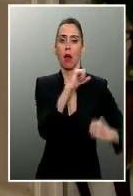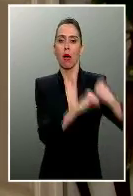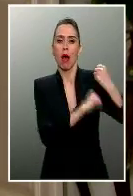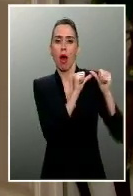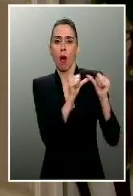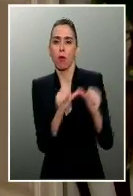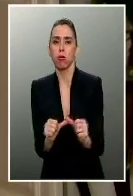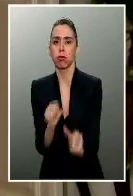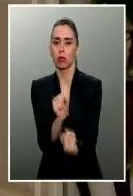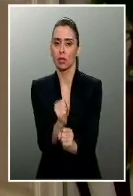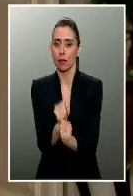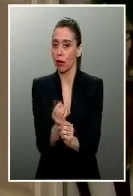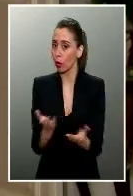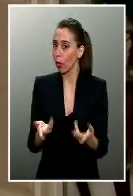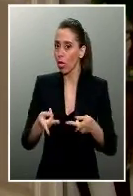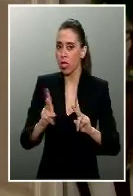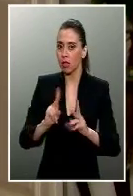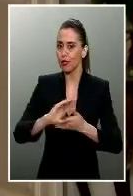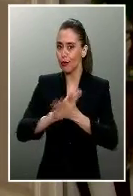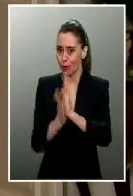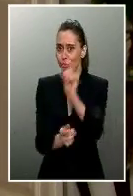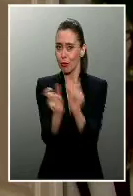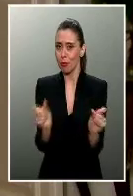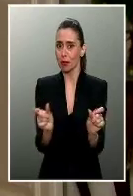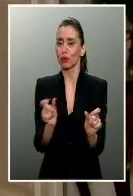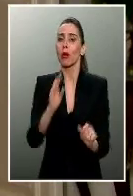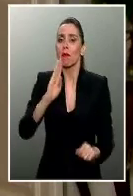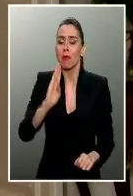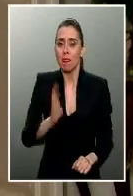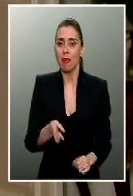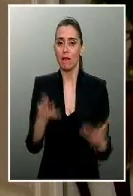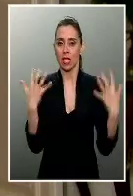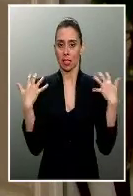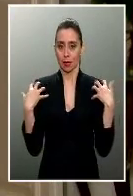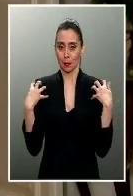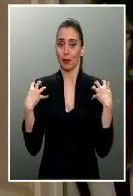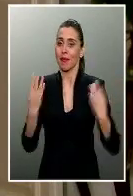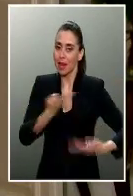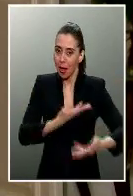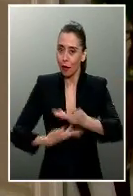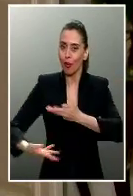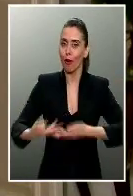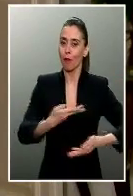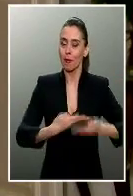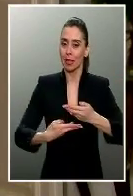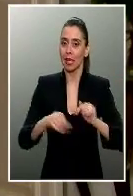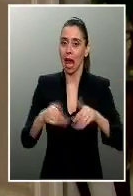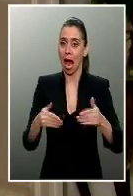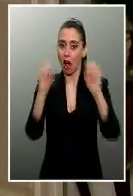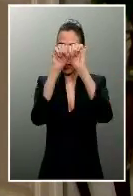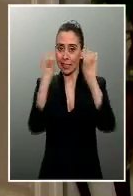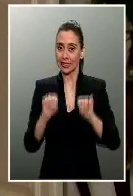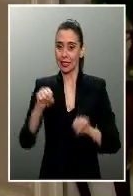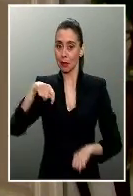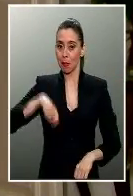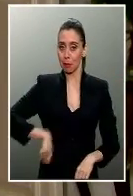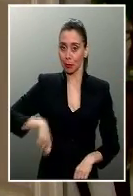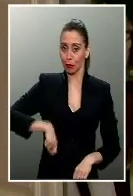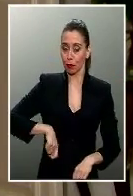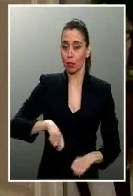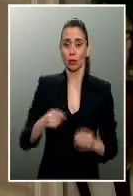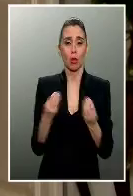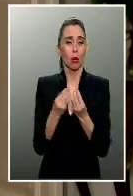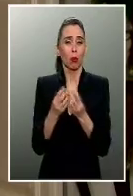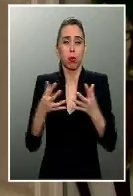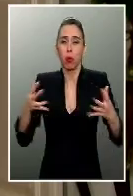trabajo es un derecho de todos y debe ser una responsabilidad compartida y el actual sistema previsional ha llevado a